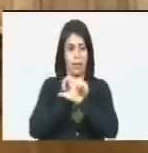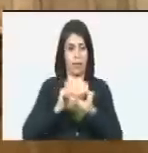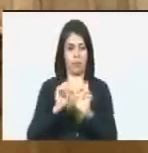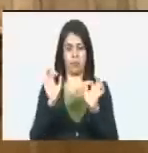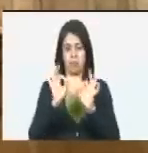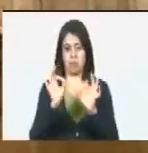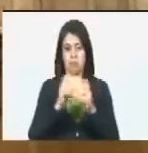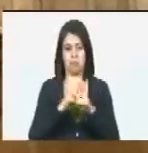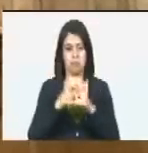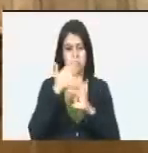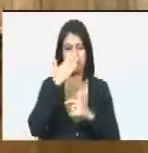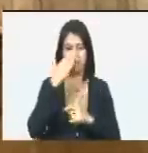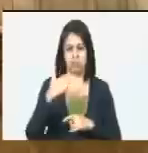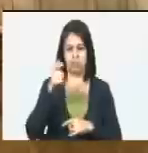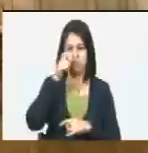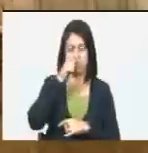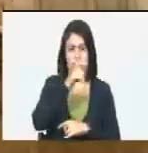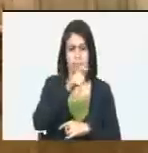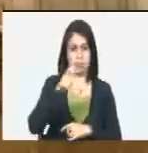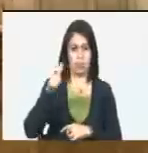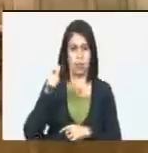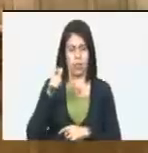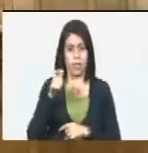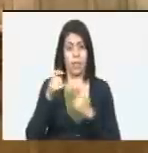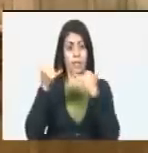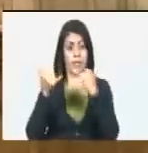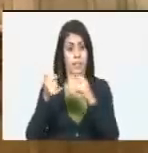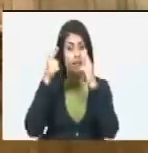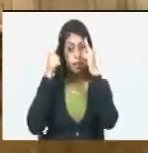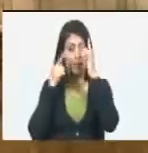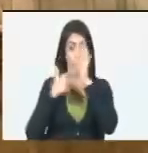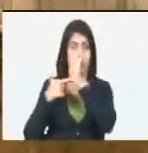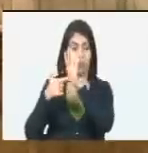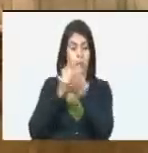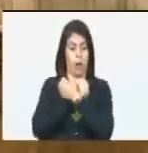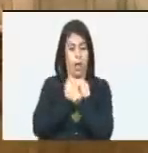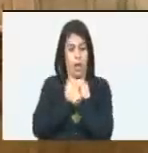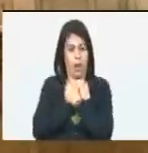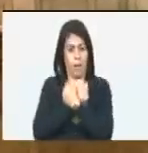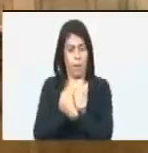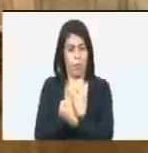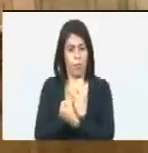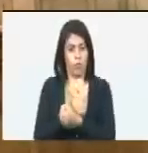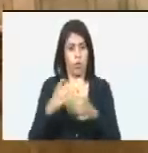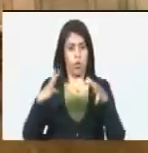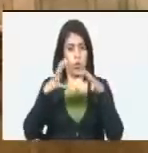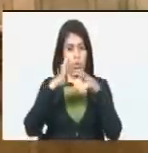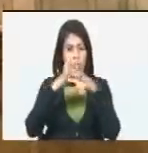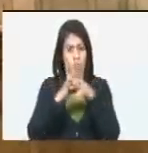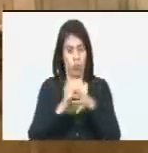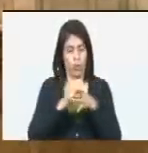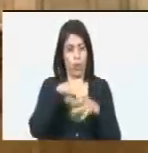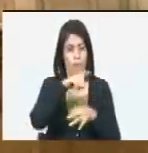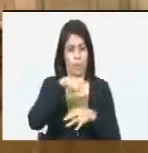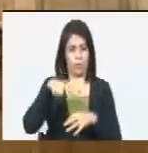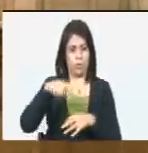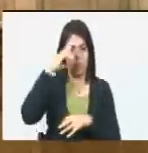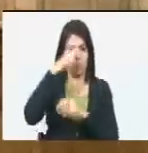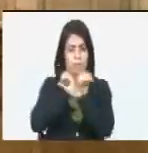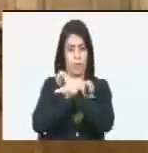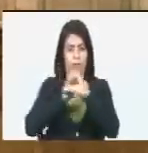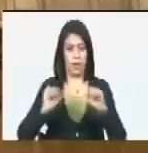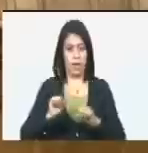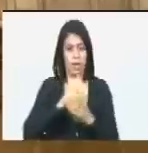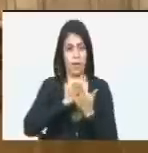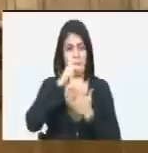Subestimaron al pueblo, a quien ya Chávez le había demostrado un gran amor en la unidad cívico-militar del Plan Bolívar 2000,